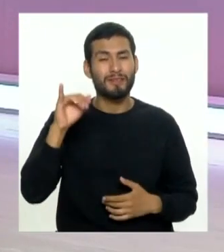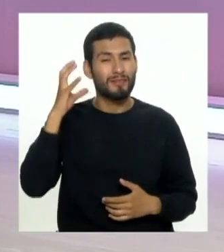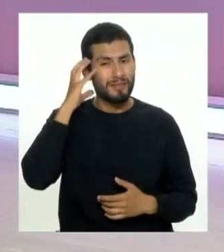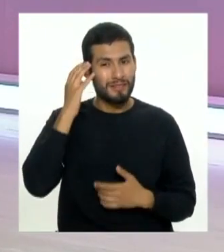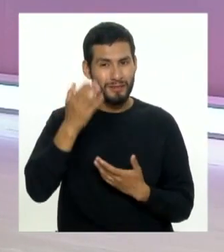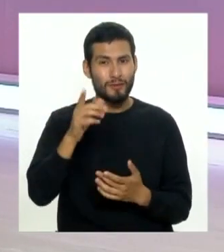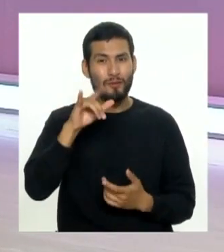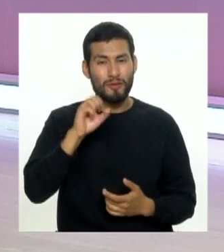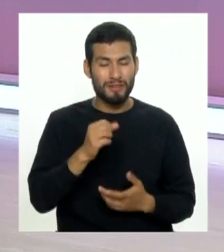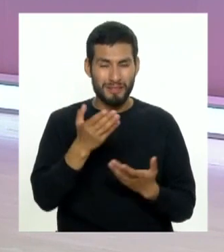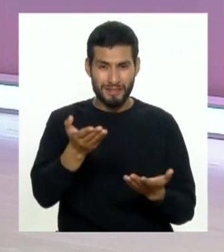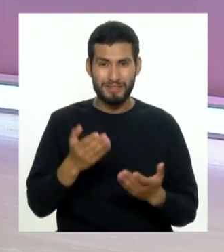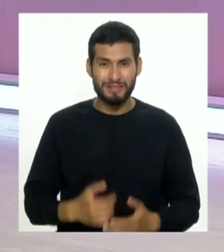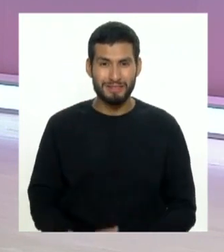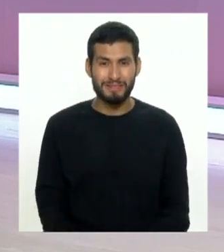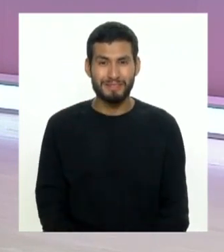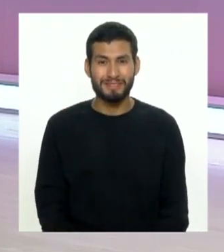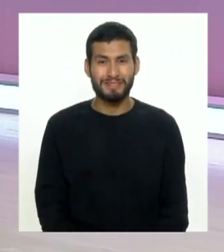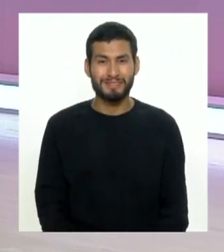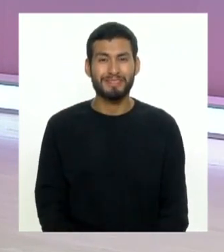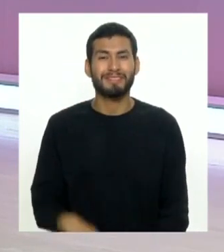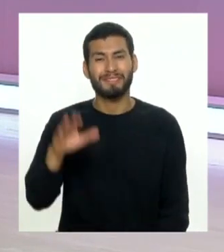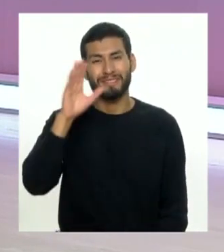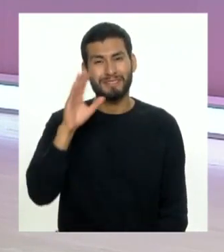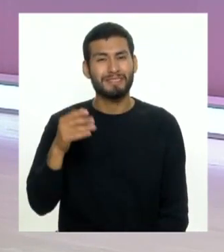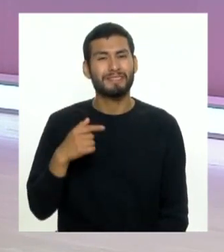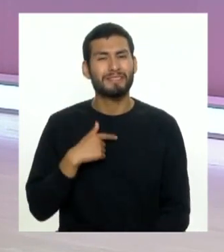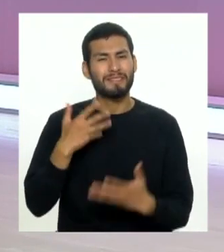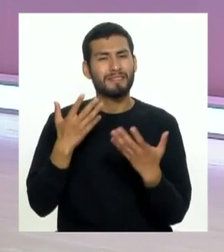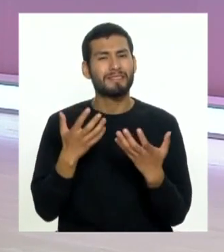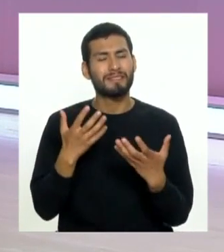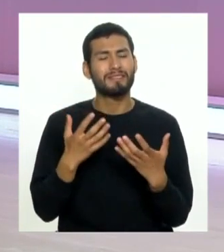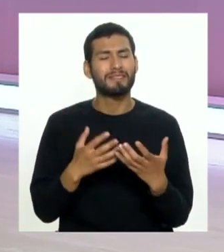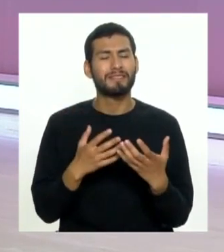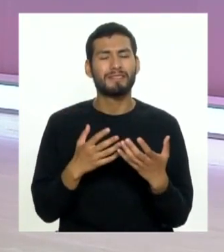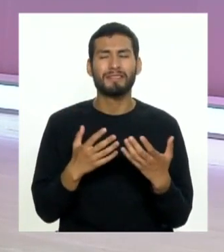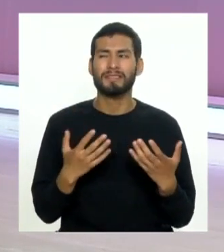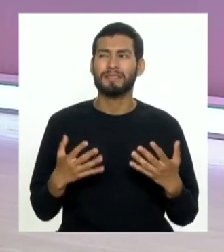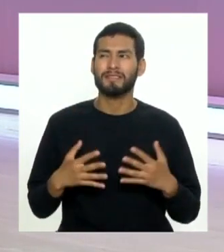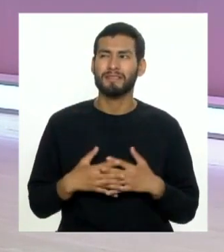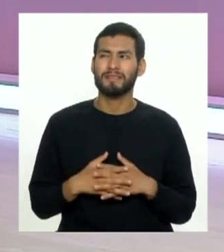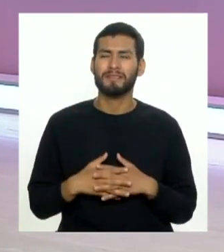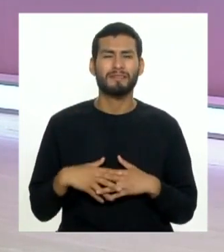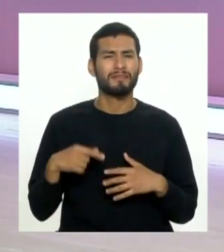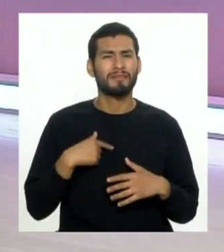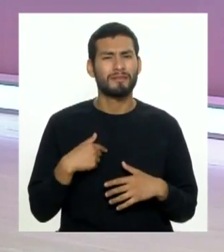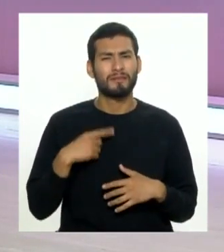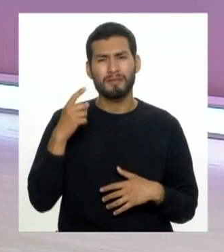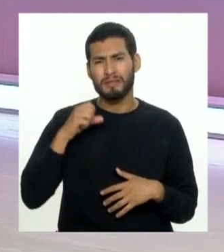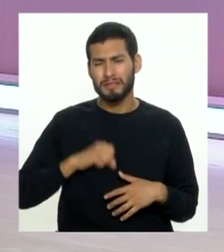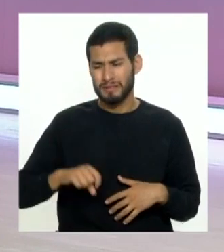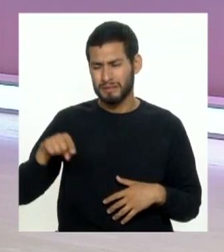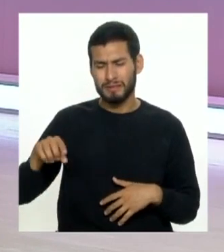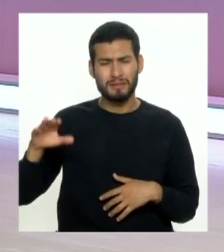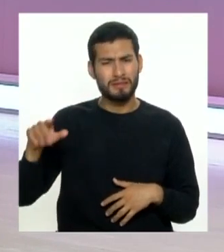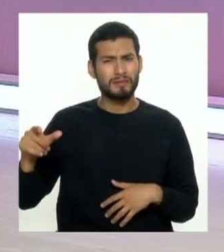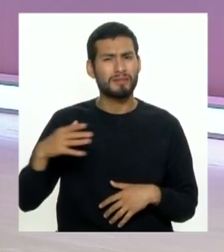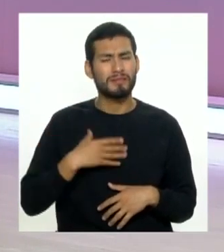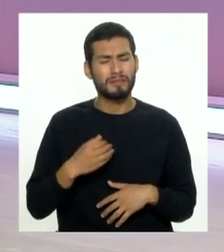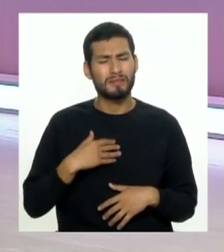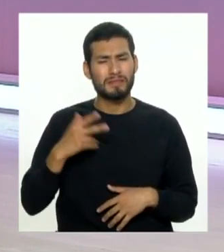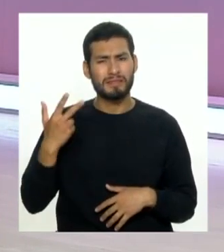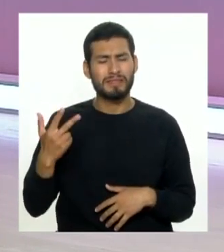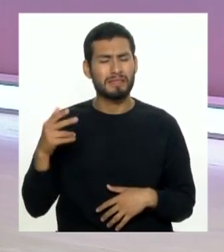Miraflores. Adelante, Luis. Aló, lo que yo quisiera es que yo tengo un hijo que a los